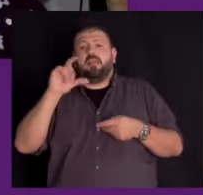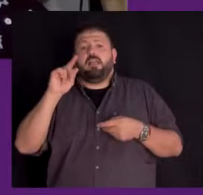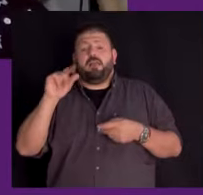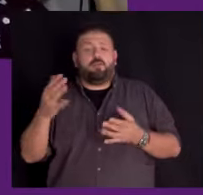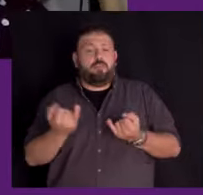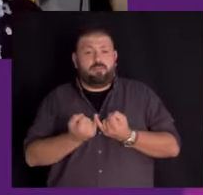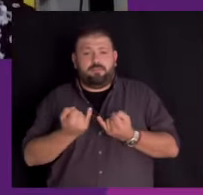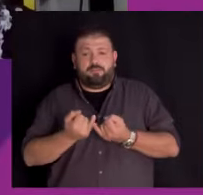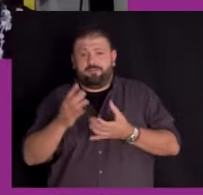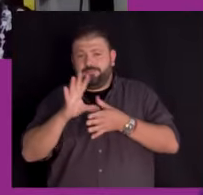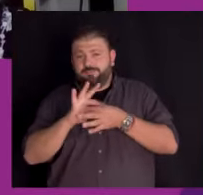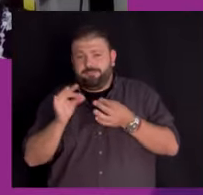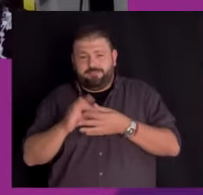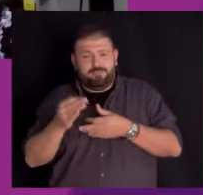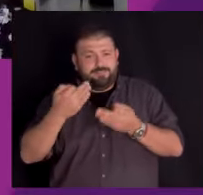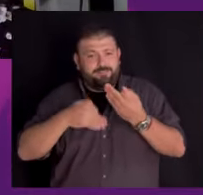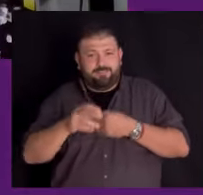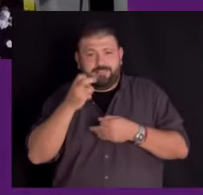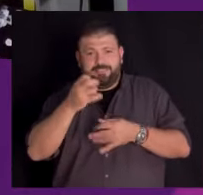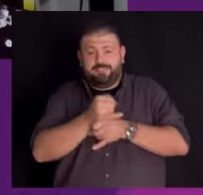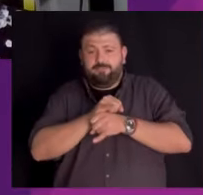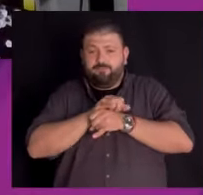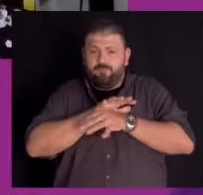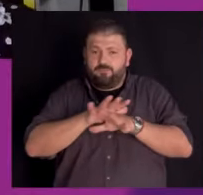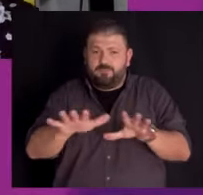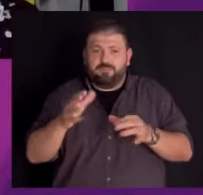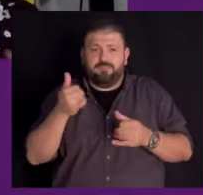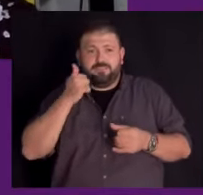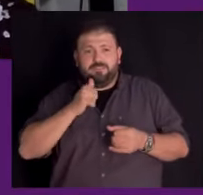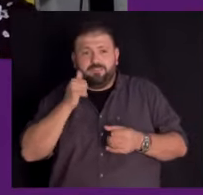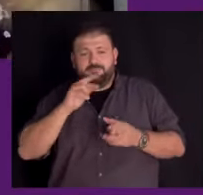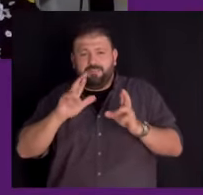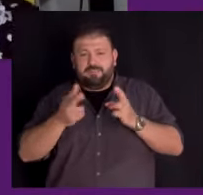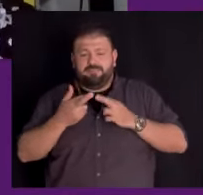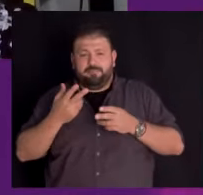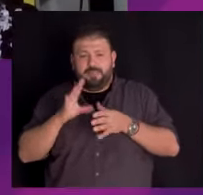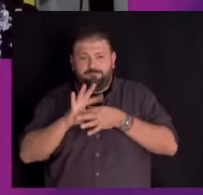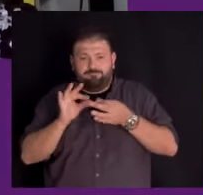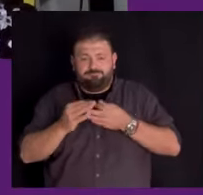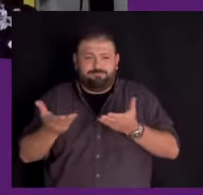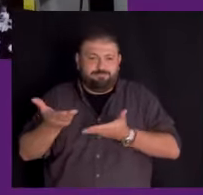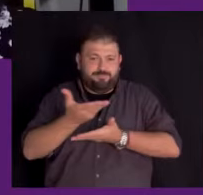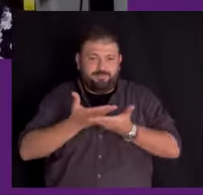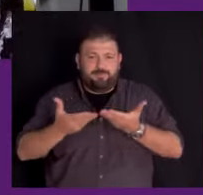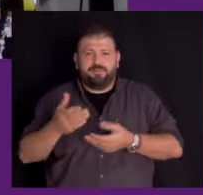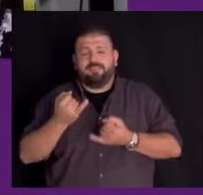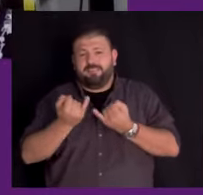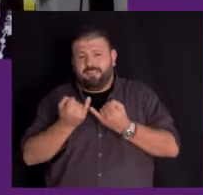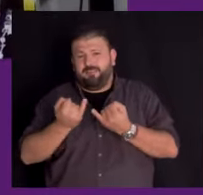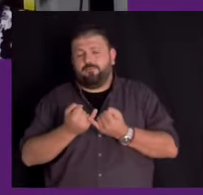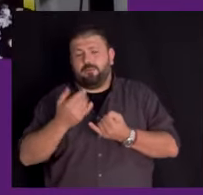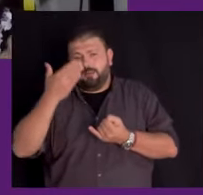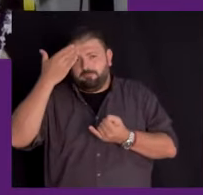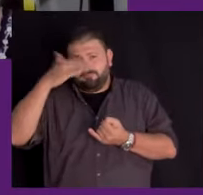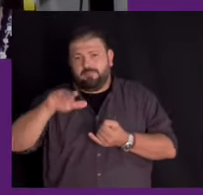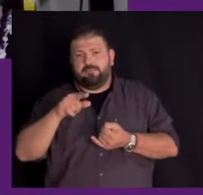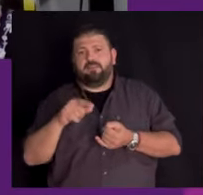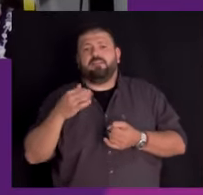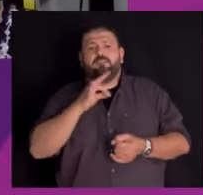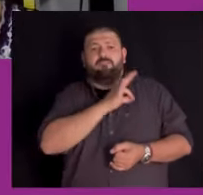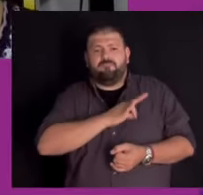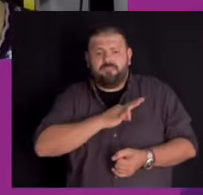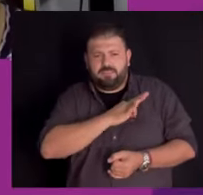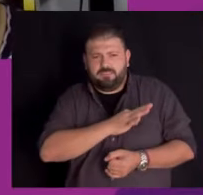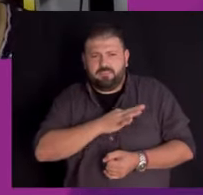están maravillados con toda la información que recibimos, el chat para variar desbordándose de